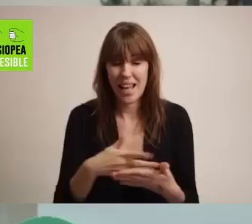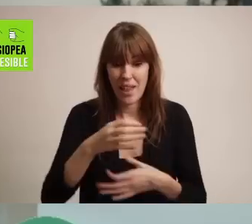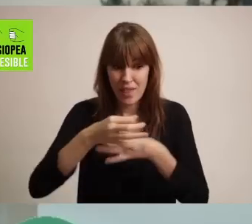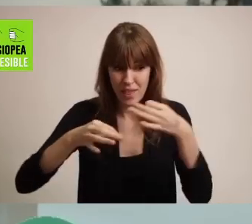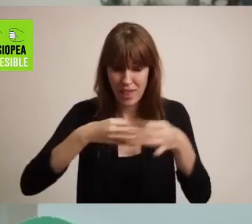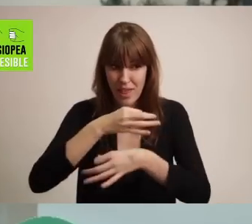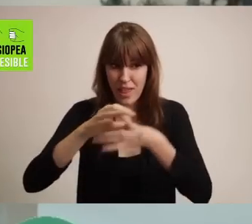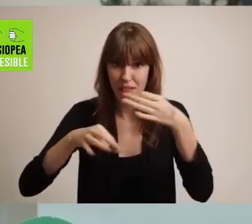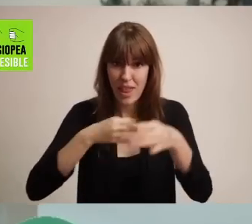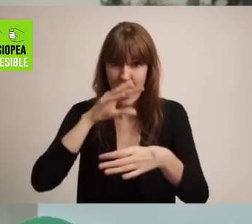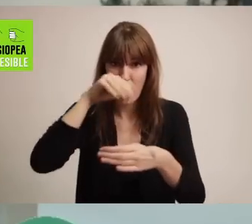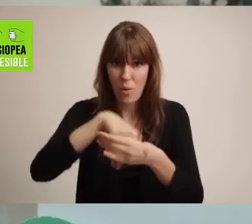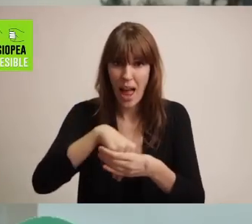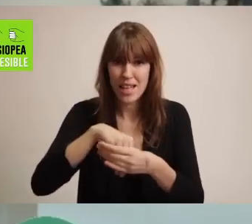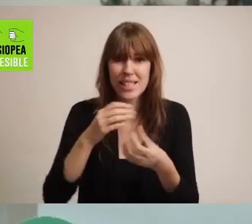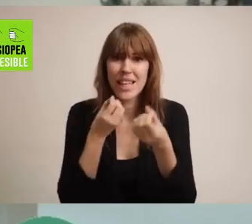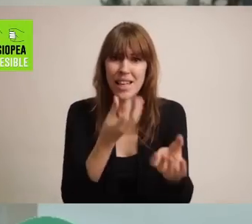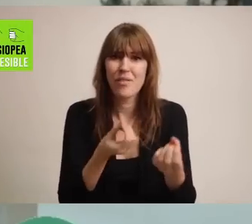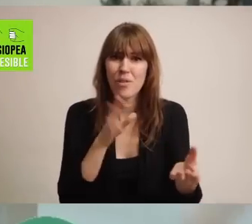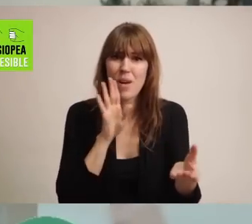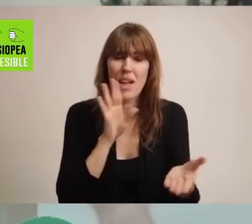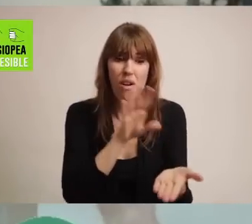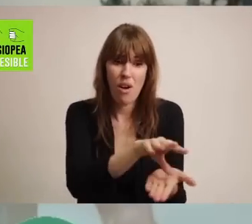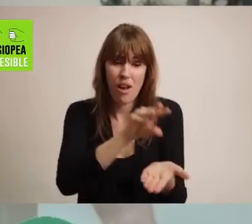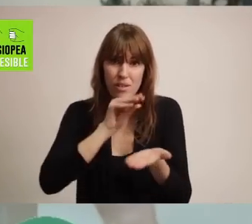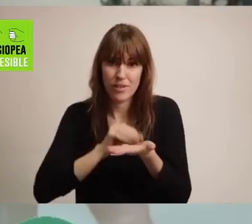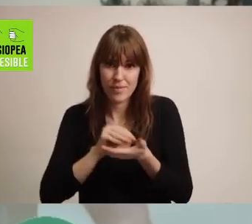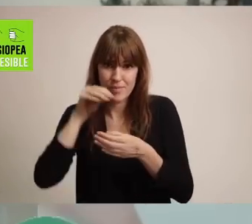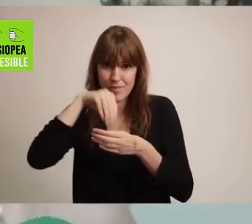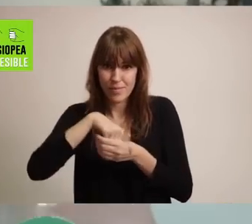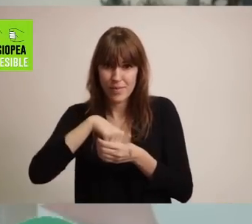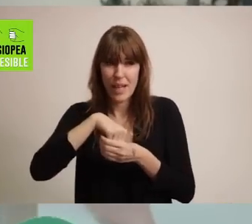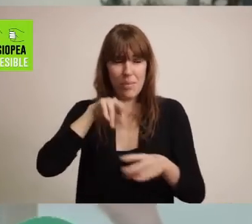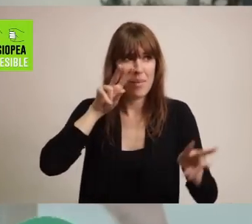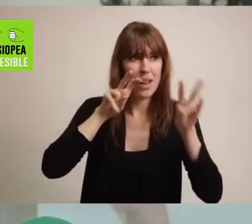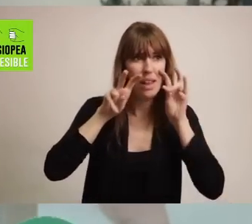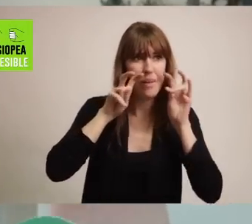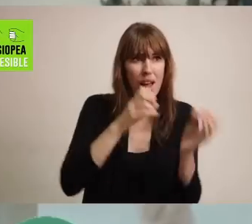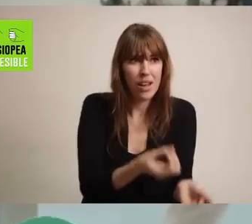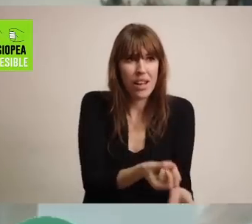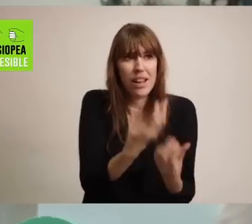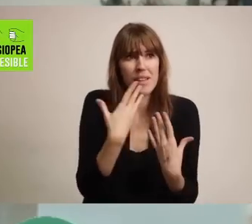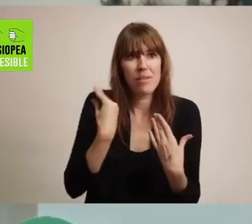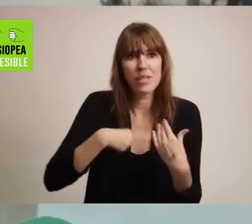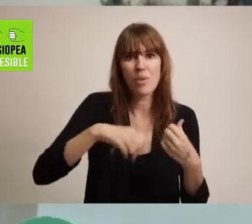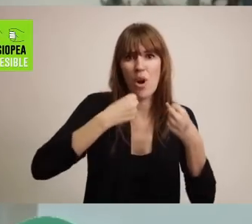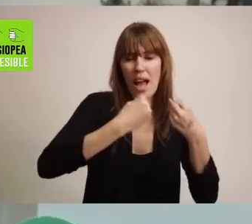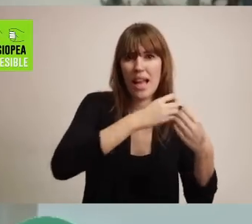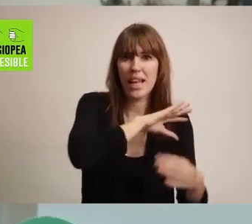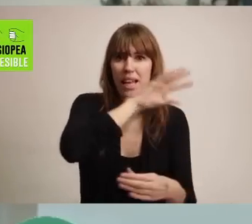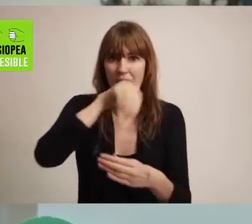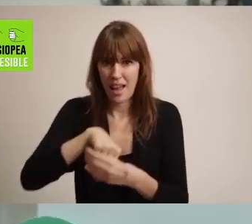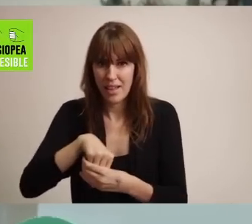células recogemos toda esa información que hemos percibido, que hemos recibido de esa energía que entra en